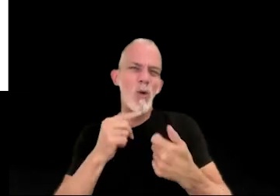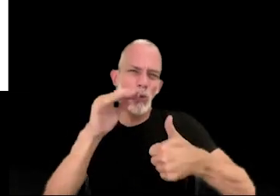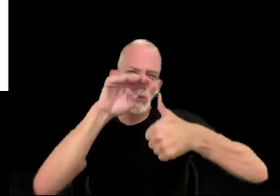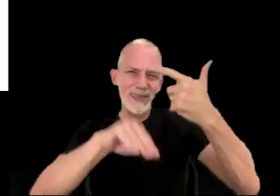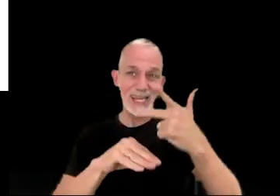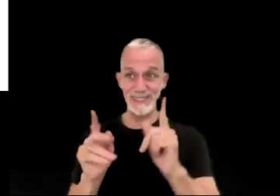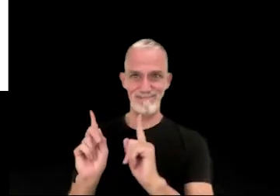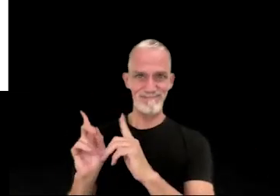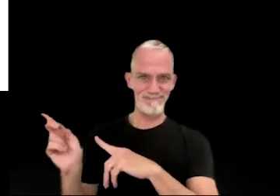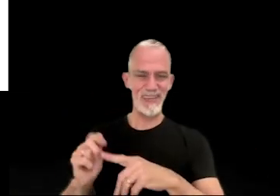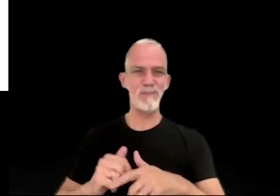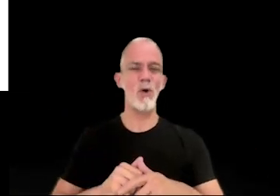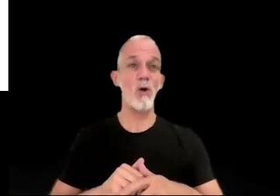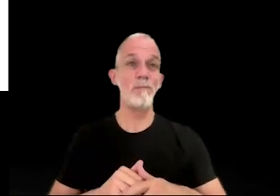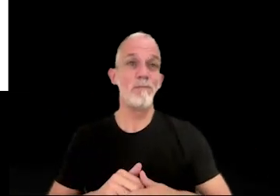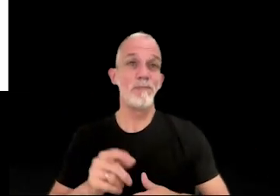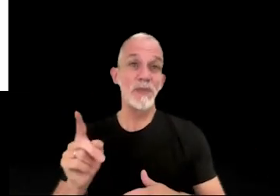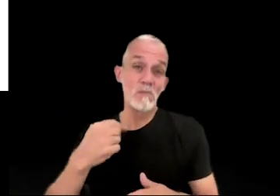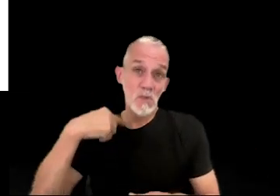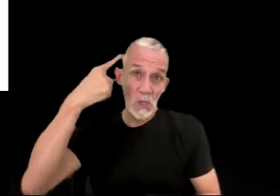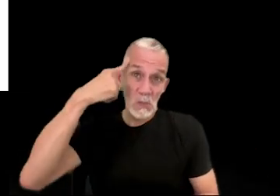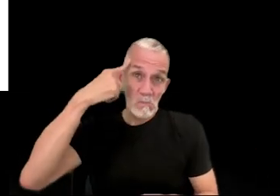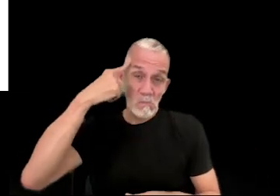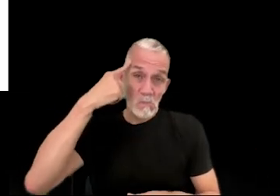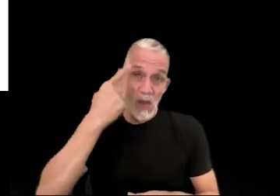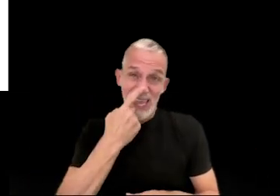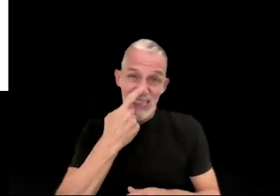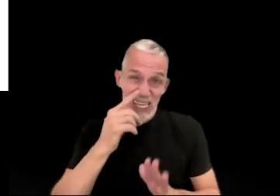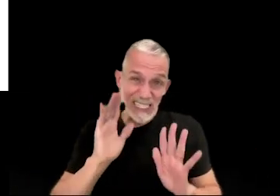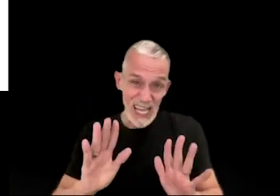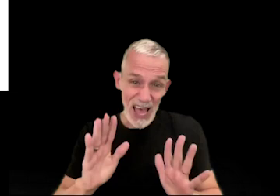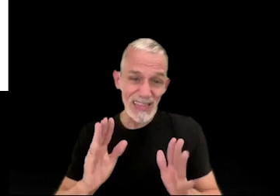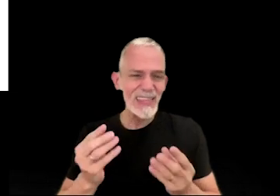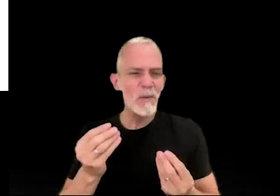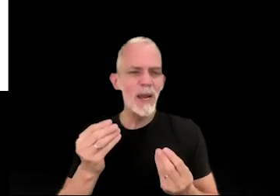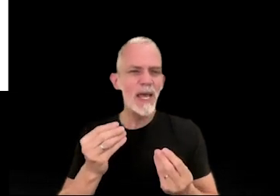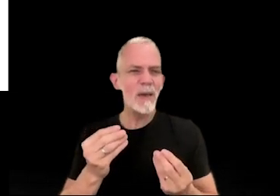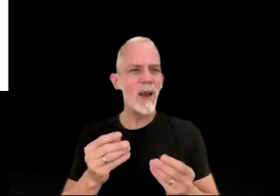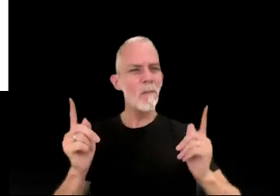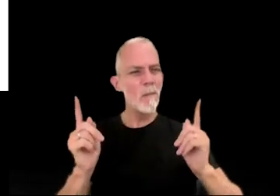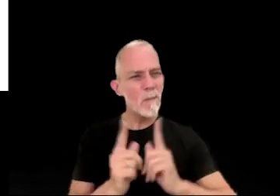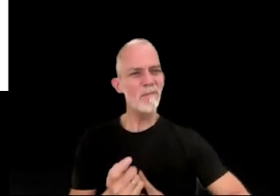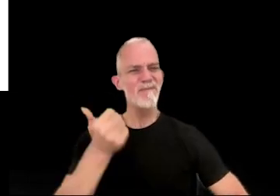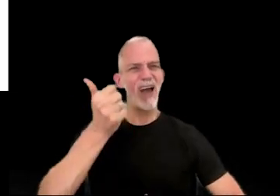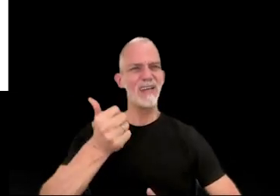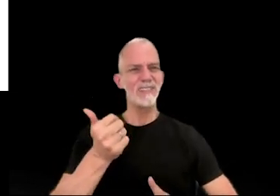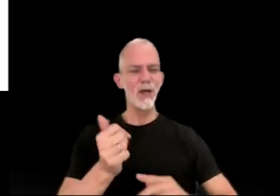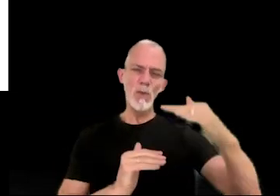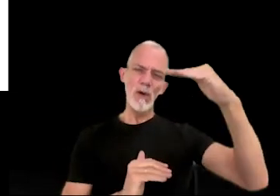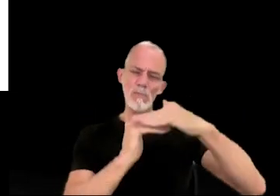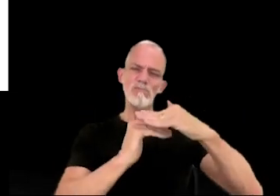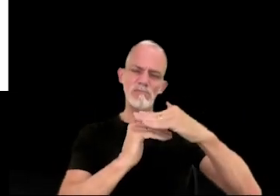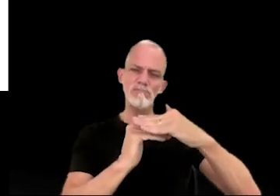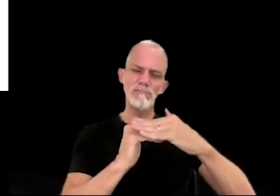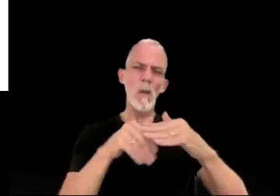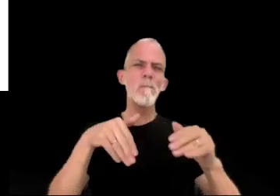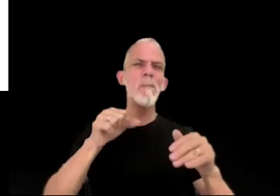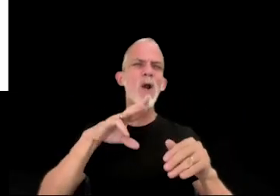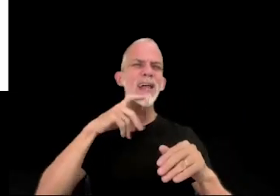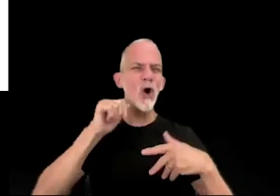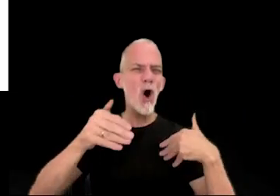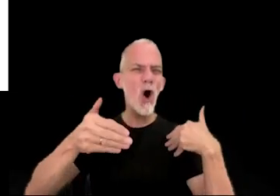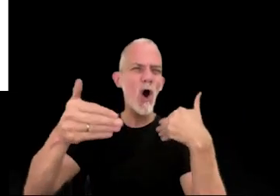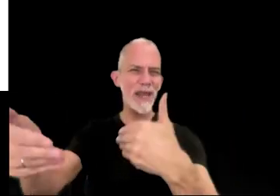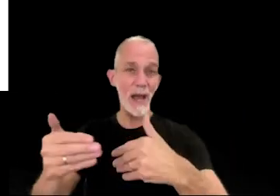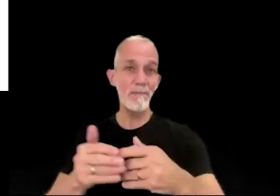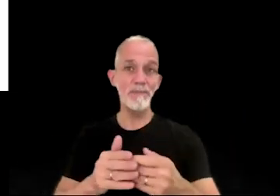esquema, que me parece que es interesante para simplificar un poco el desarrollo de la moratoria. Vamos a ver qué obligaciones